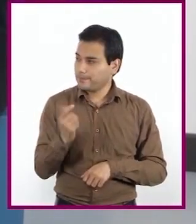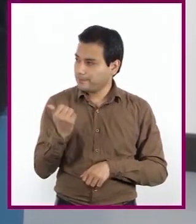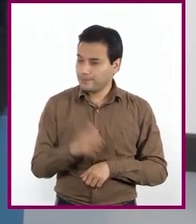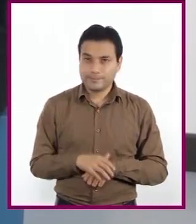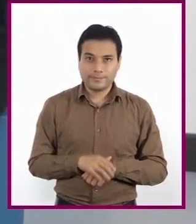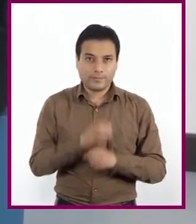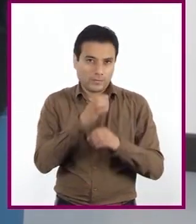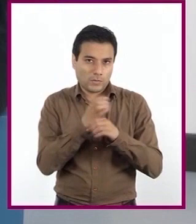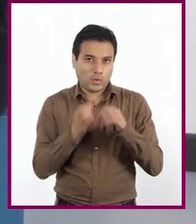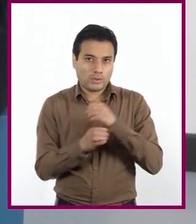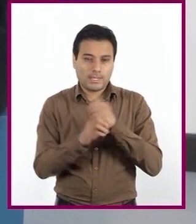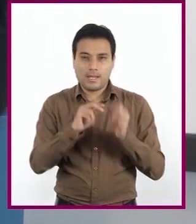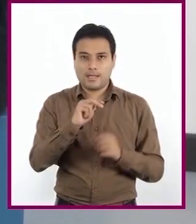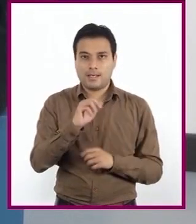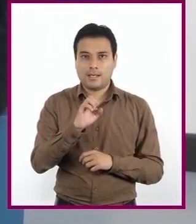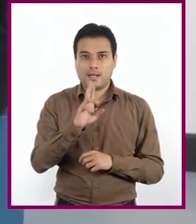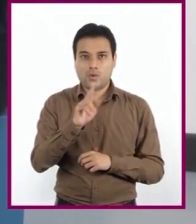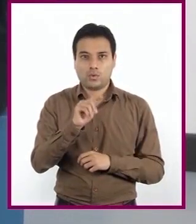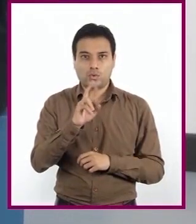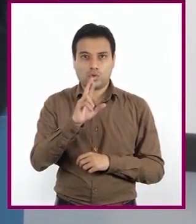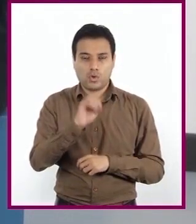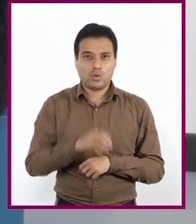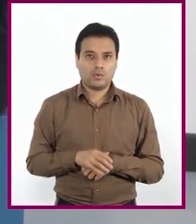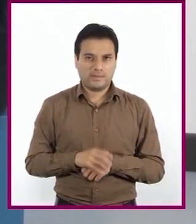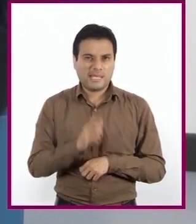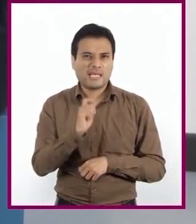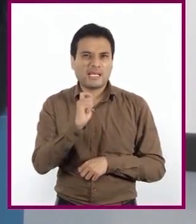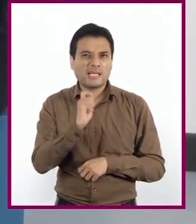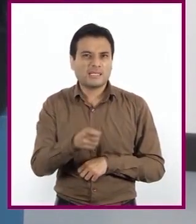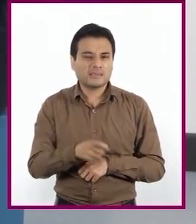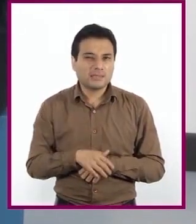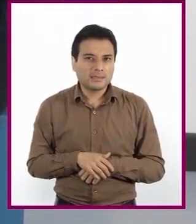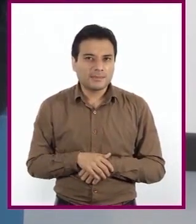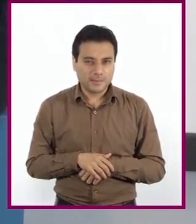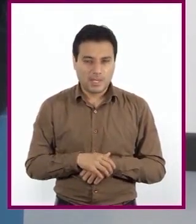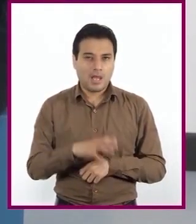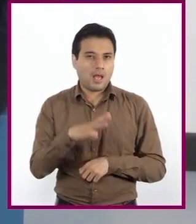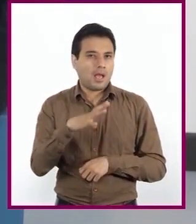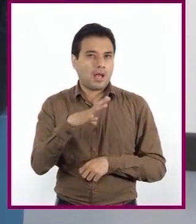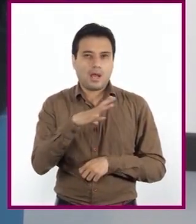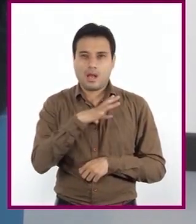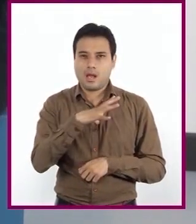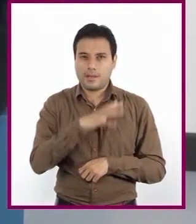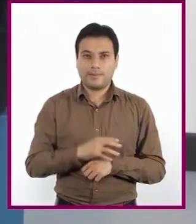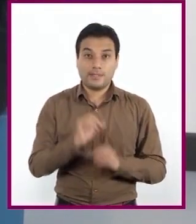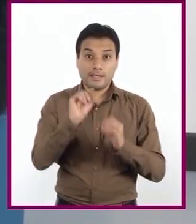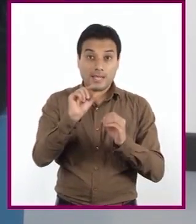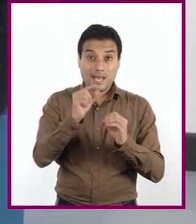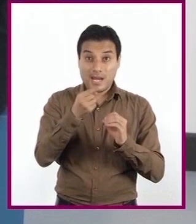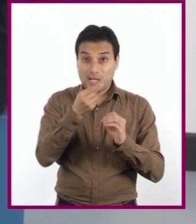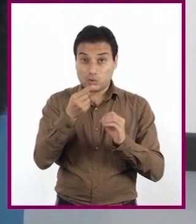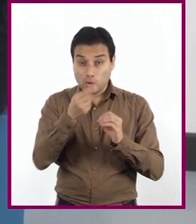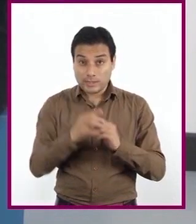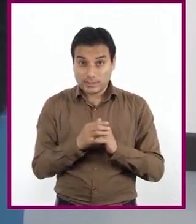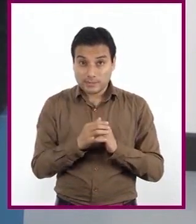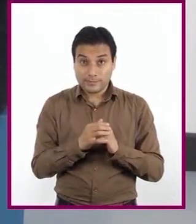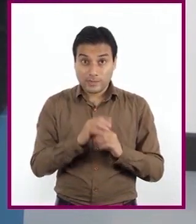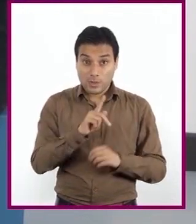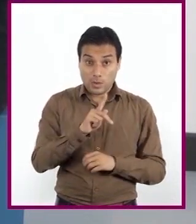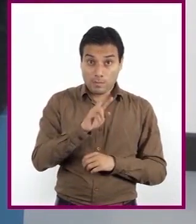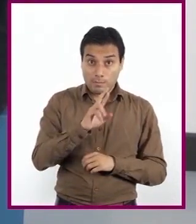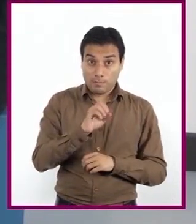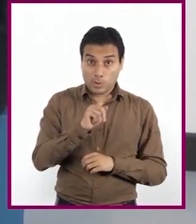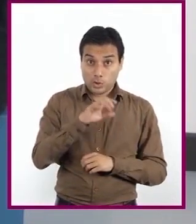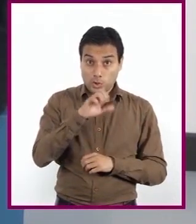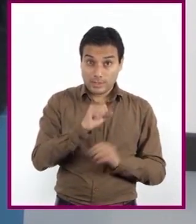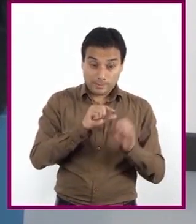neutro. Cuando decimos que un cuerpo es neutro, nos referimos a que tiene la misma cantidad de electrones que de protones, es